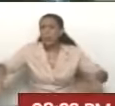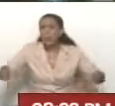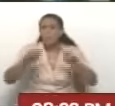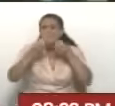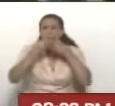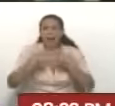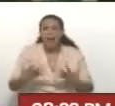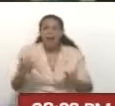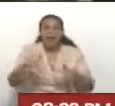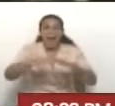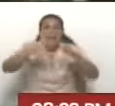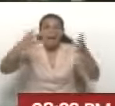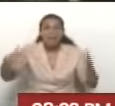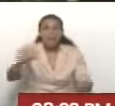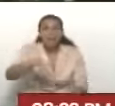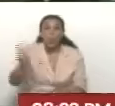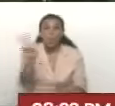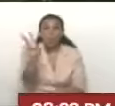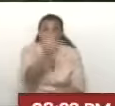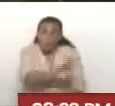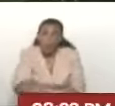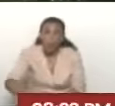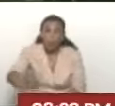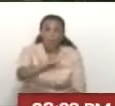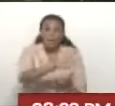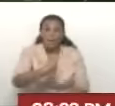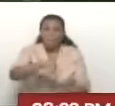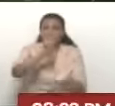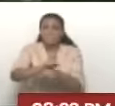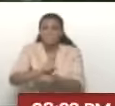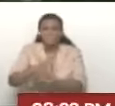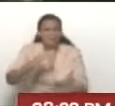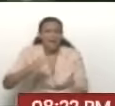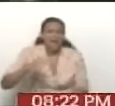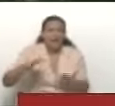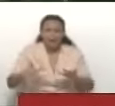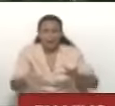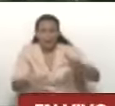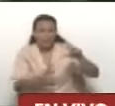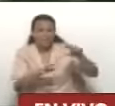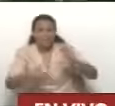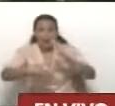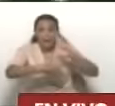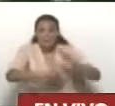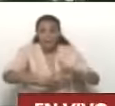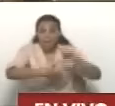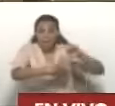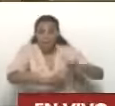es la iglesia más grande de Venezuela. Está considerada una de las más altas de todo el continente americano.